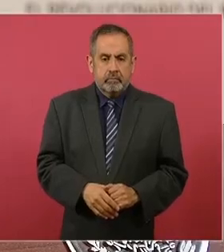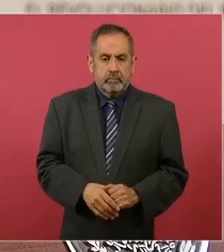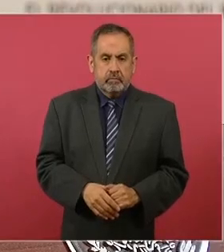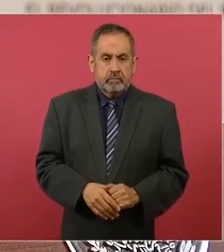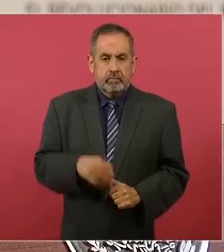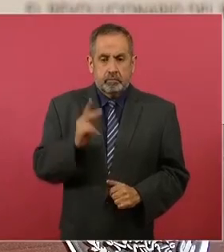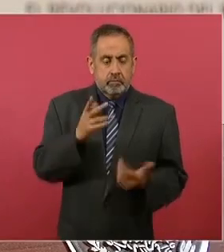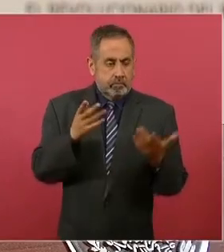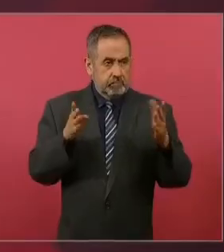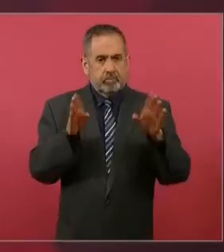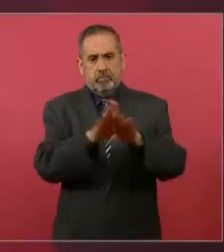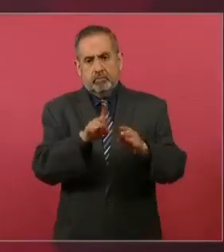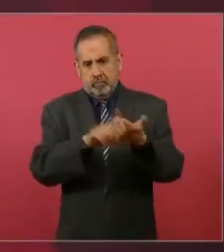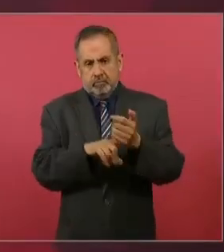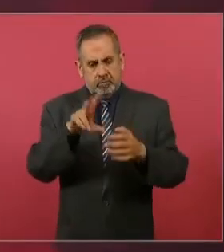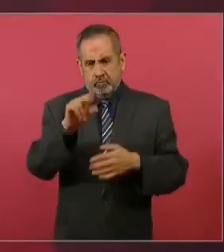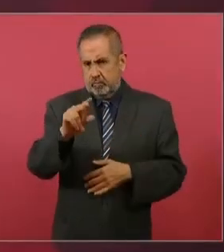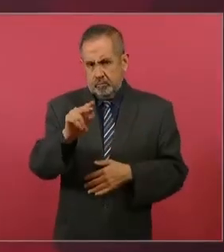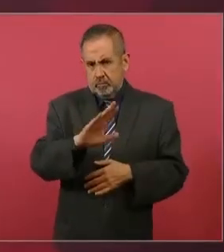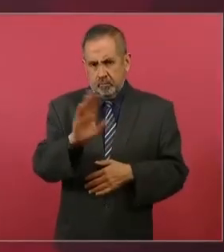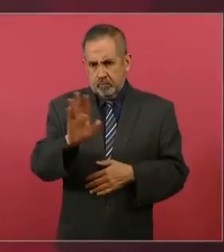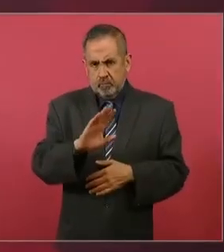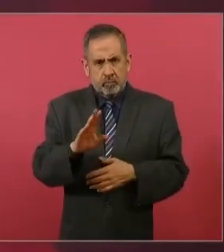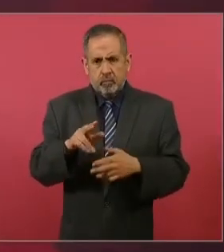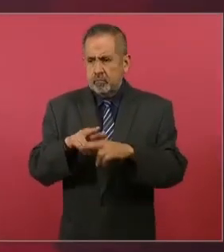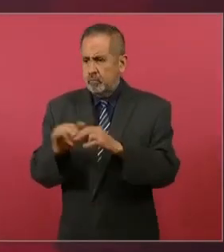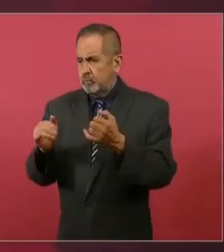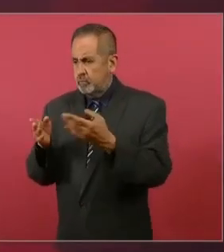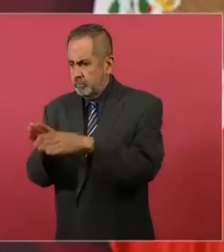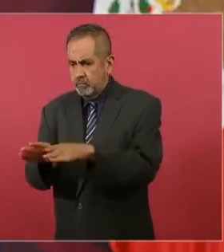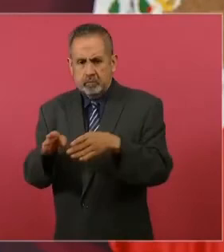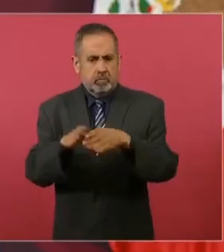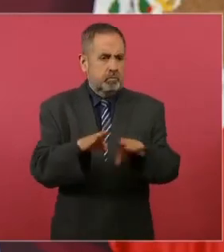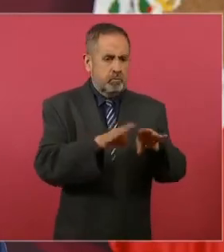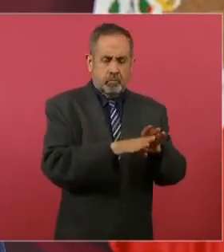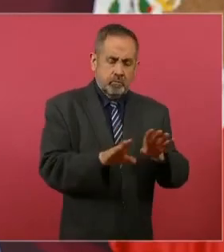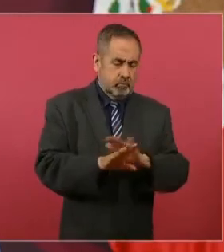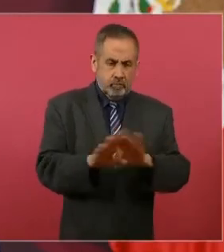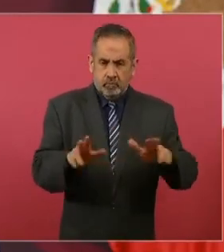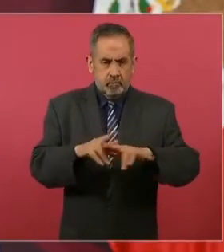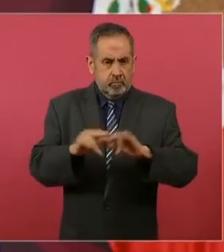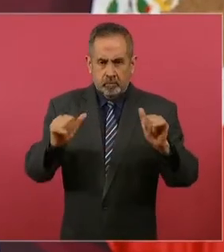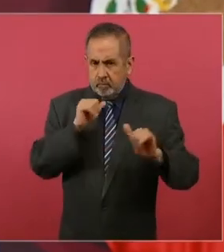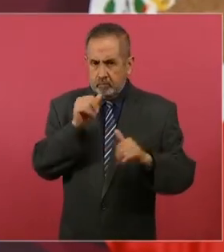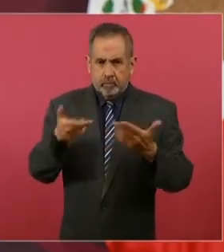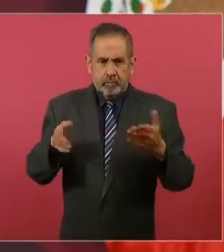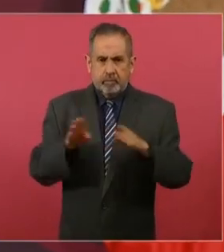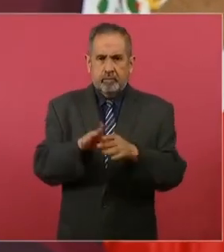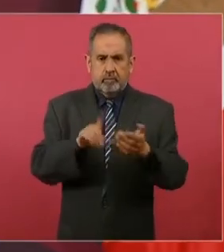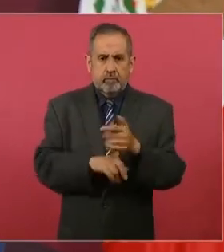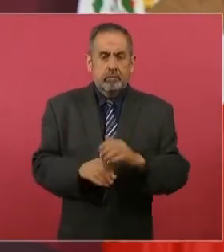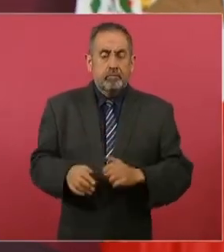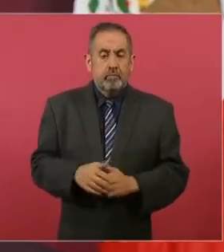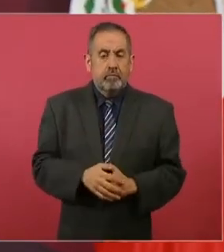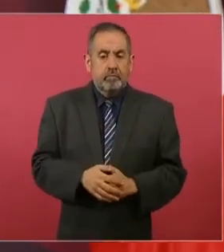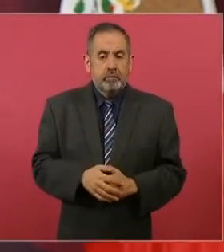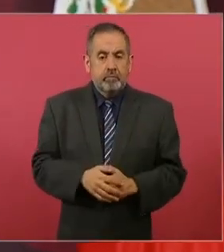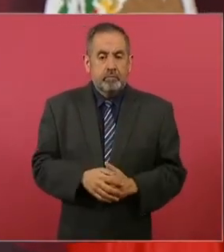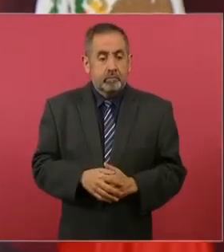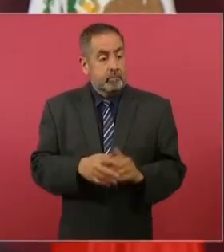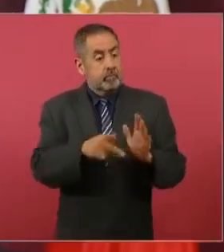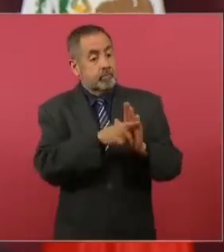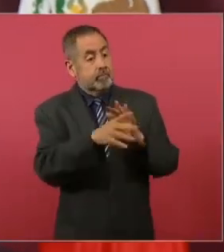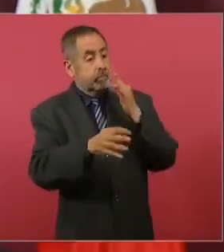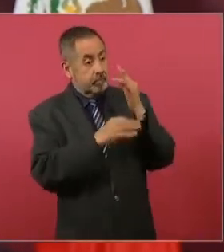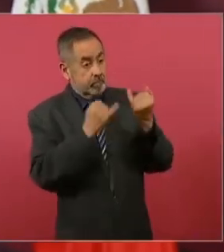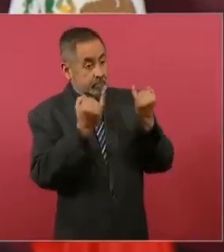Pero no vamos a cerrar ningún aeropuerto, ninguno. Ya me va a salir ahora el Universal